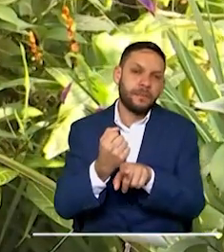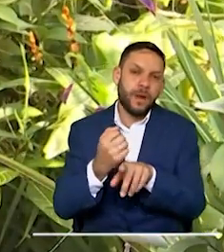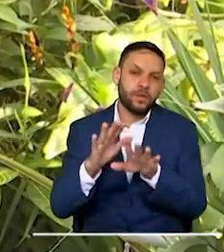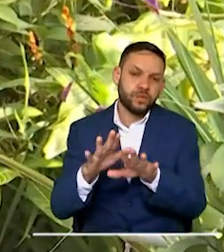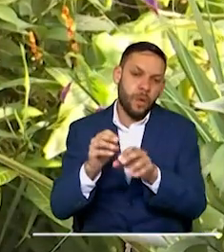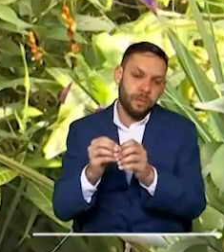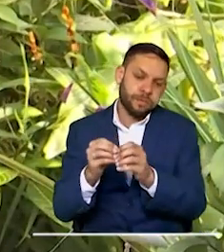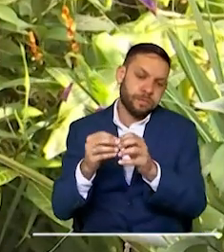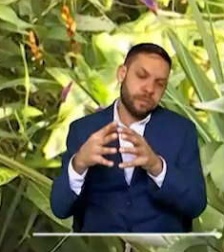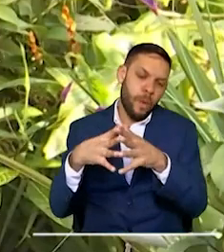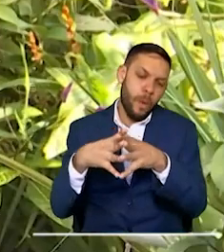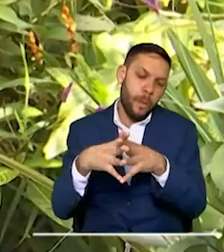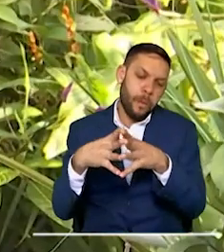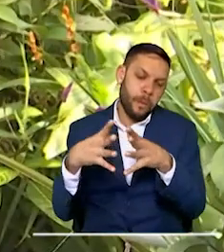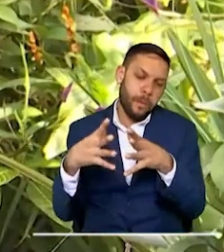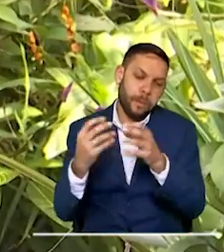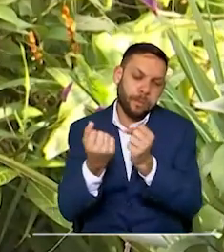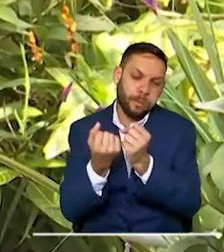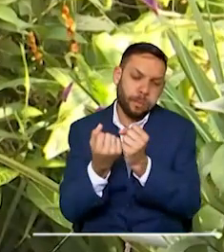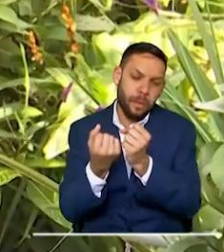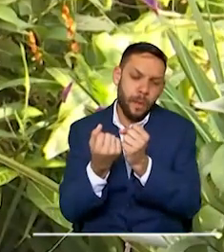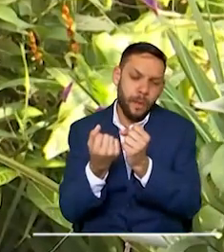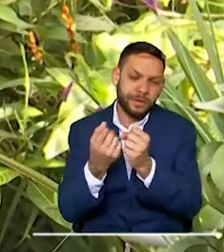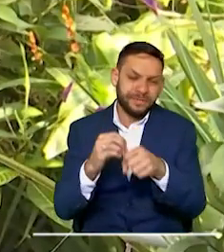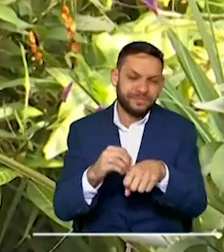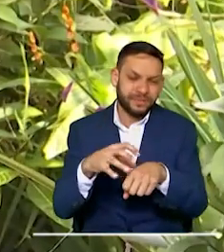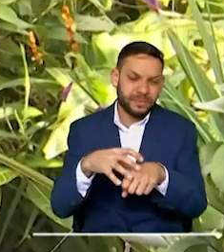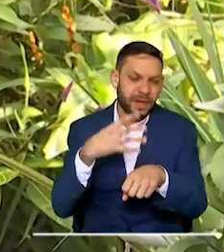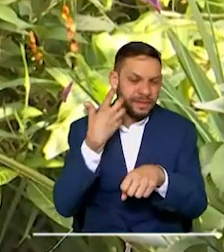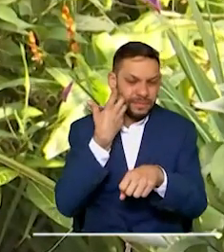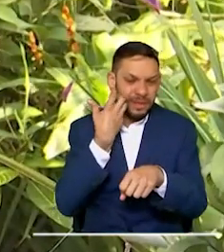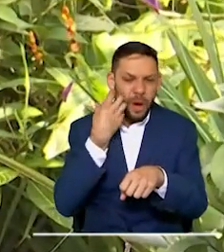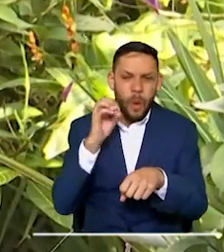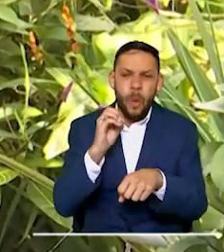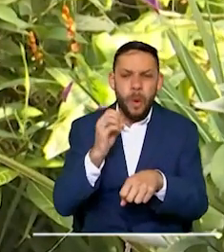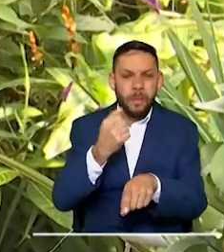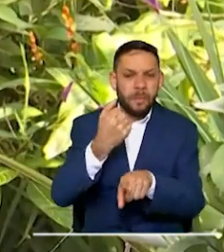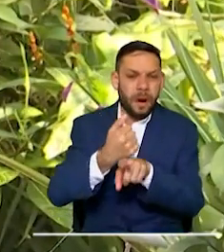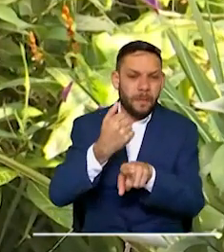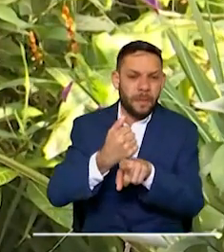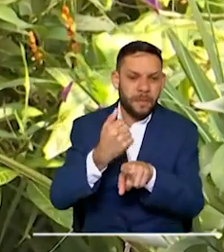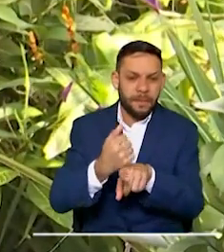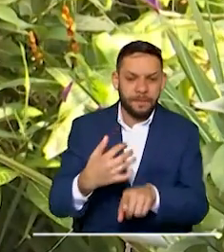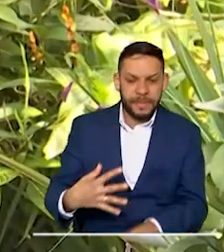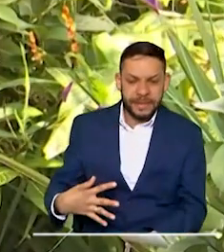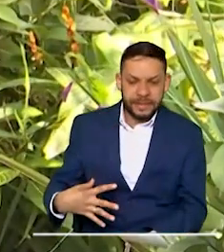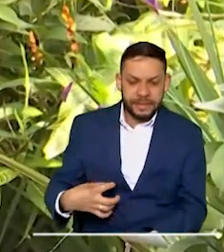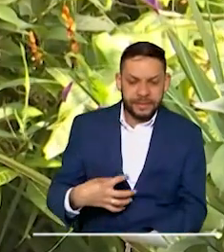está grande o si de pronto hay un cáncer de próstata, que es lo más peligroso.